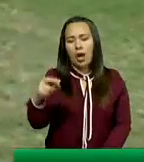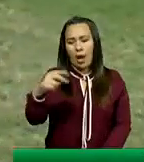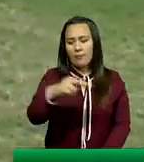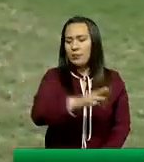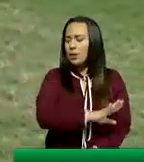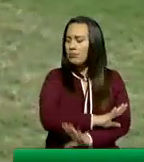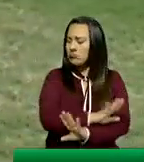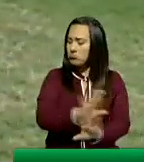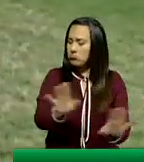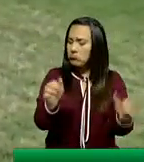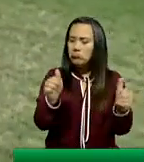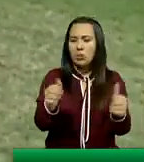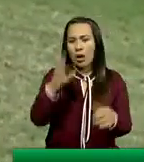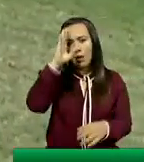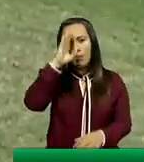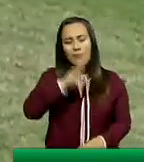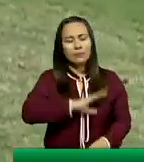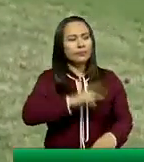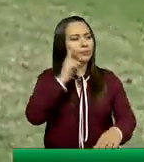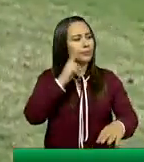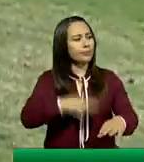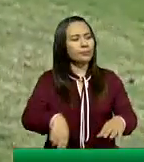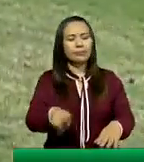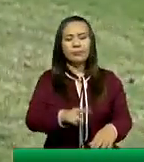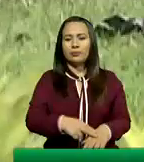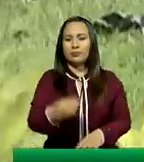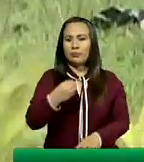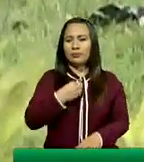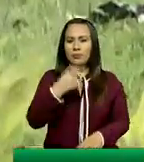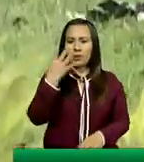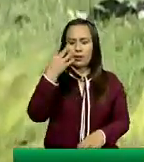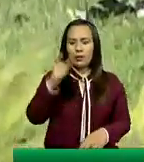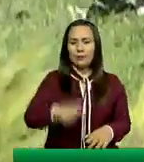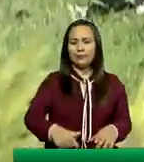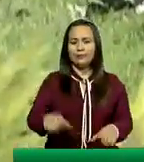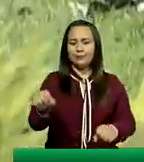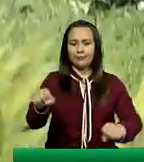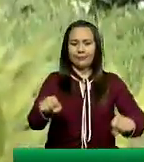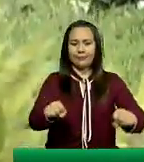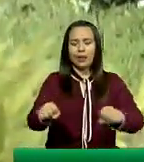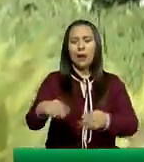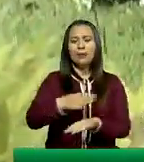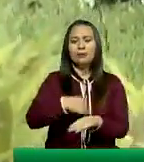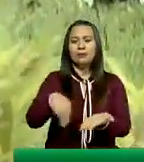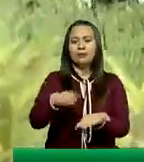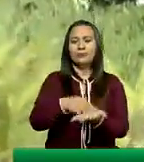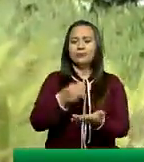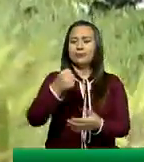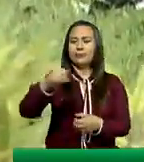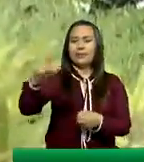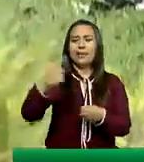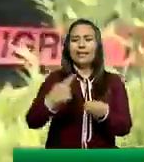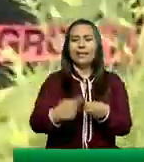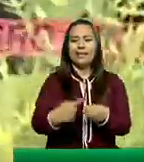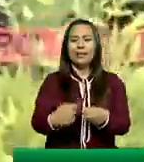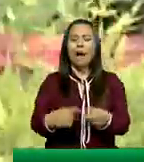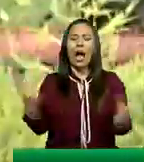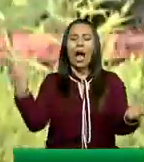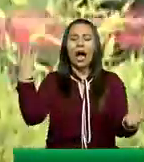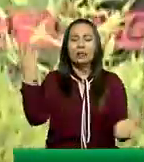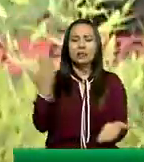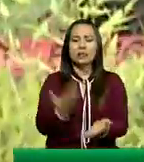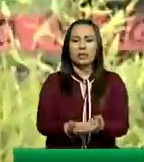de la Policía Nacional, el helicóptero con los 4 ocupantes a bordo venía desde Manabí y su destino era Quito. Posterior al accidente, las personas